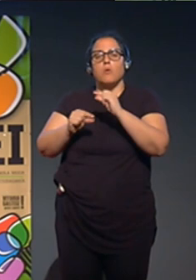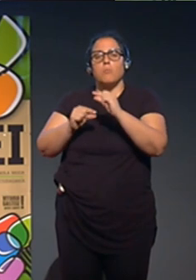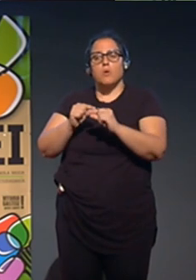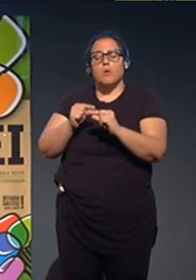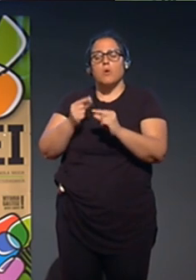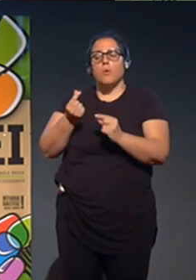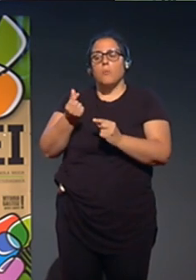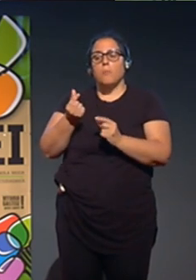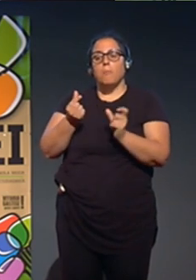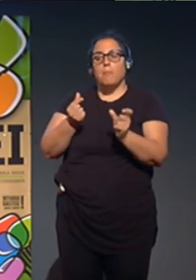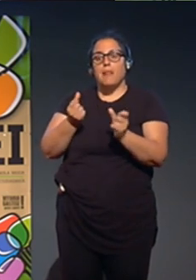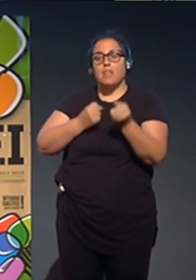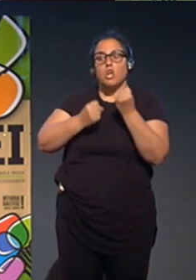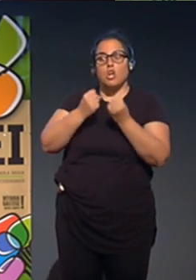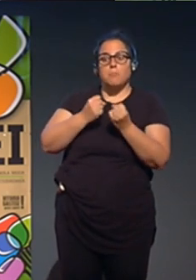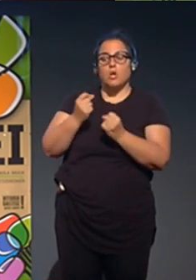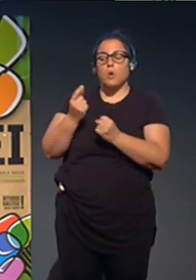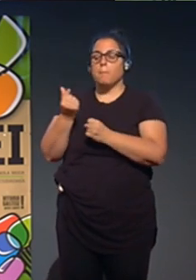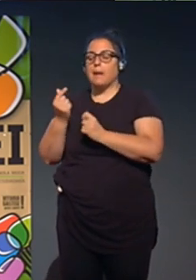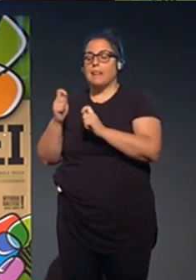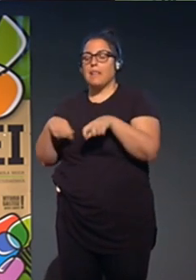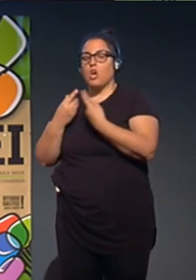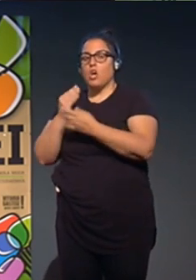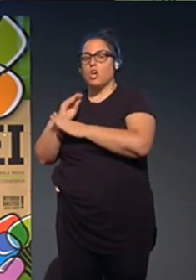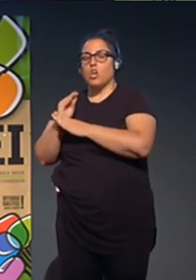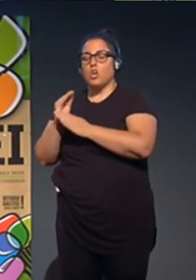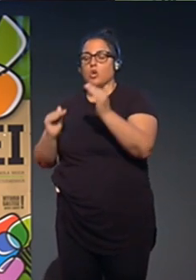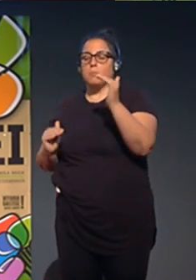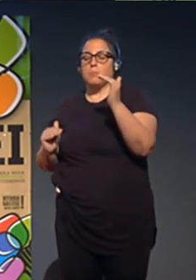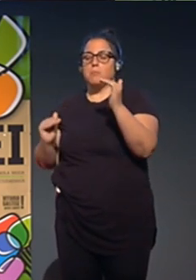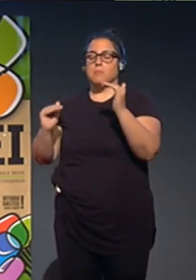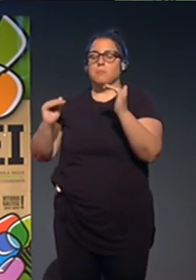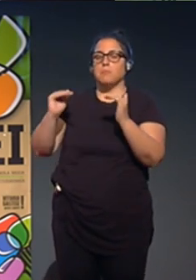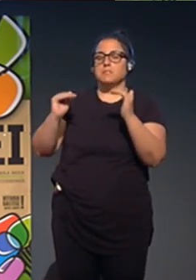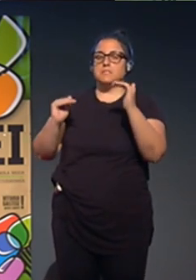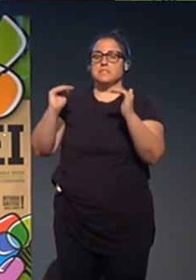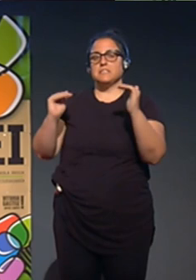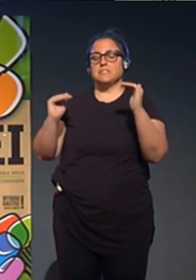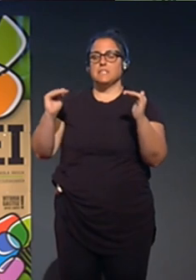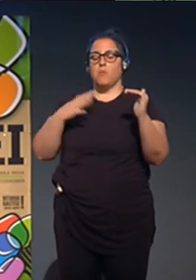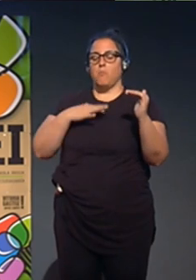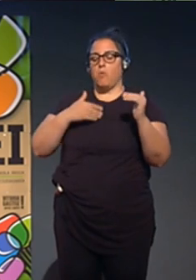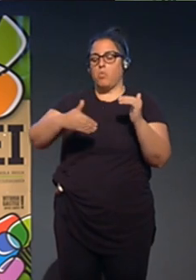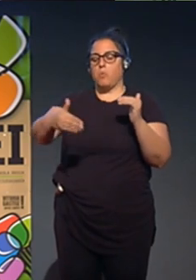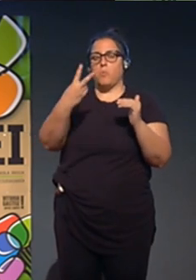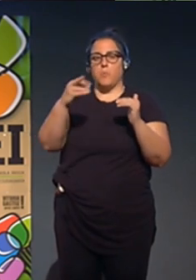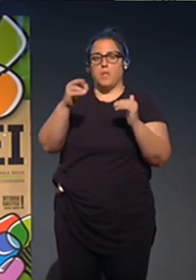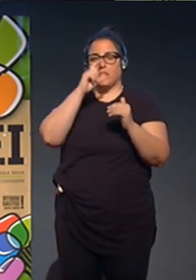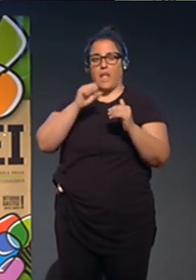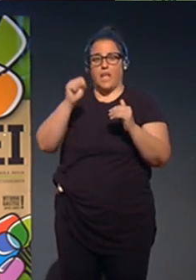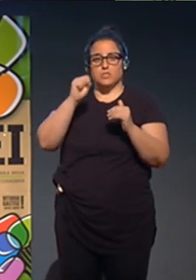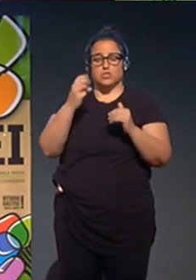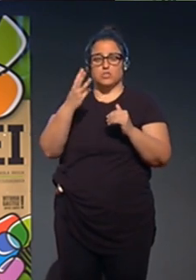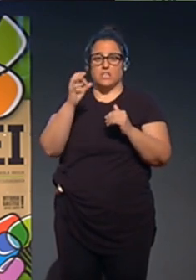económico al precio ecológico eh a lo largo de 20 o de 30 años o incluso cuando hablamos